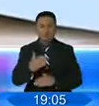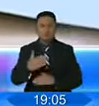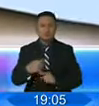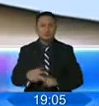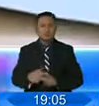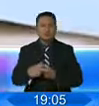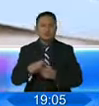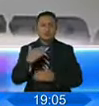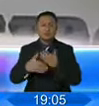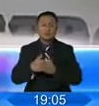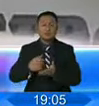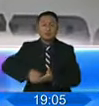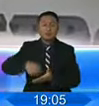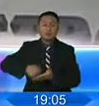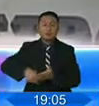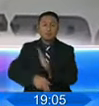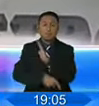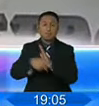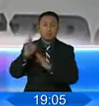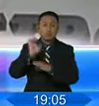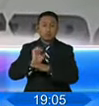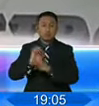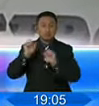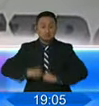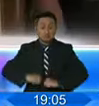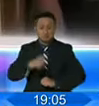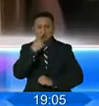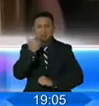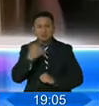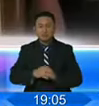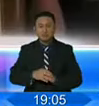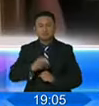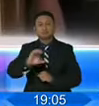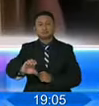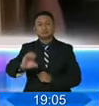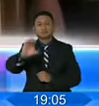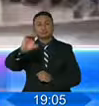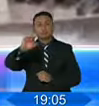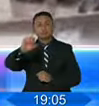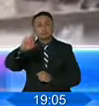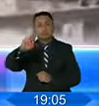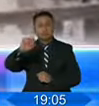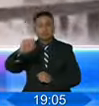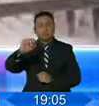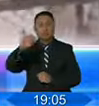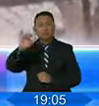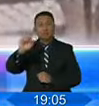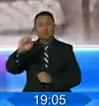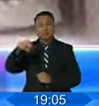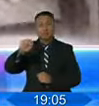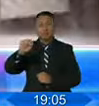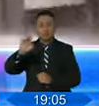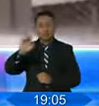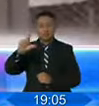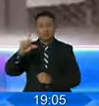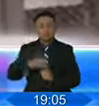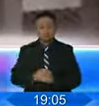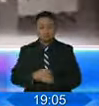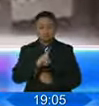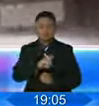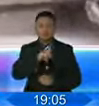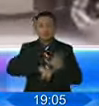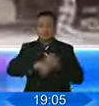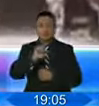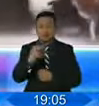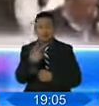en torno a los contratos de Petroecuador, donde también está involucrado Carlos Pareja y Annunzeli. Actualmente, Cordero permanece junto a su hijo en Perú desde